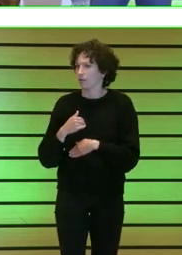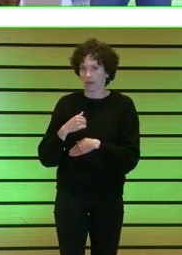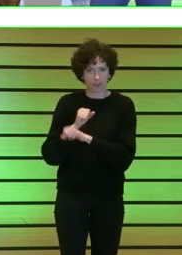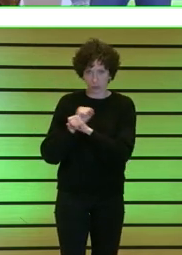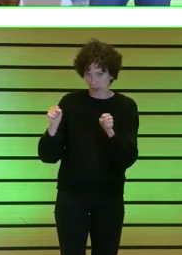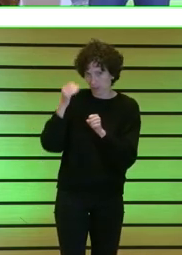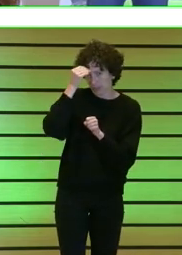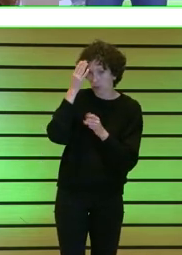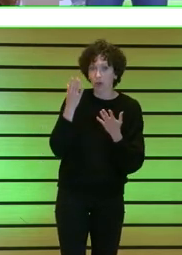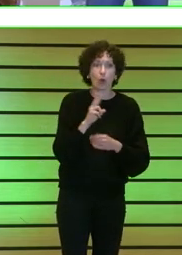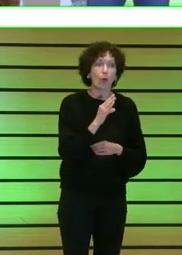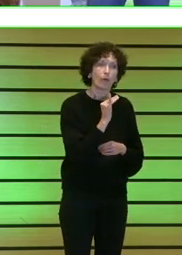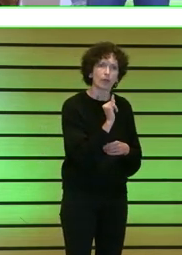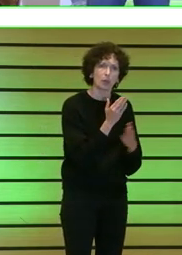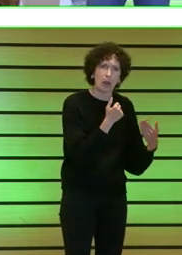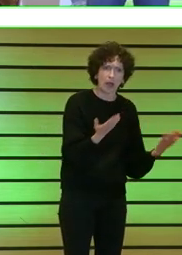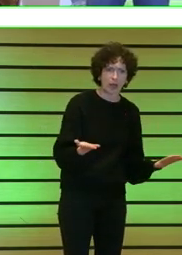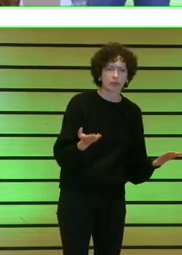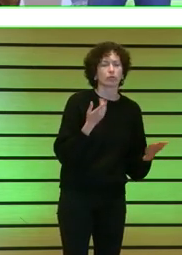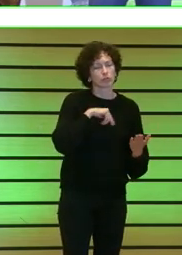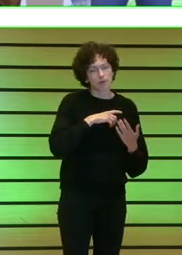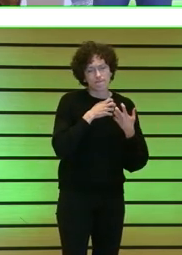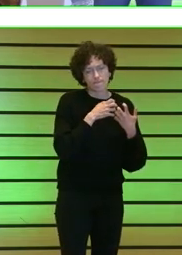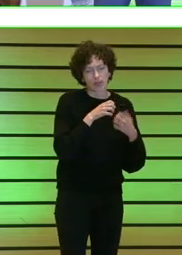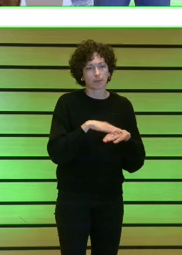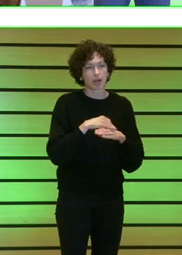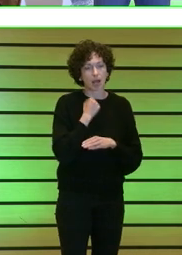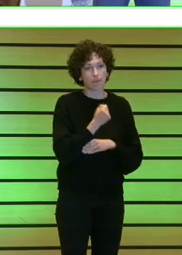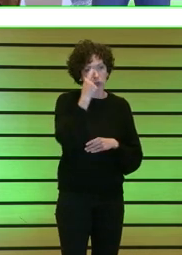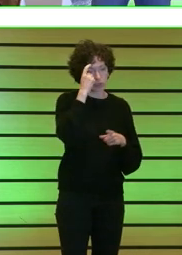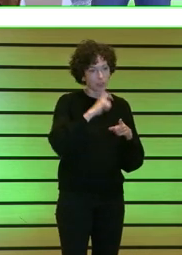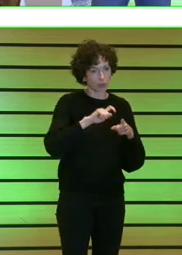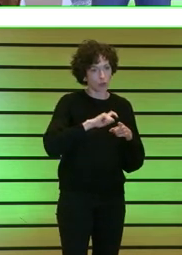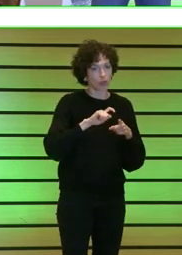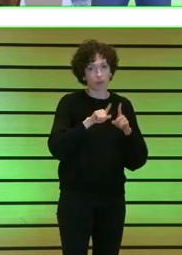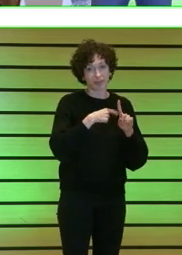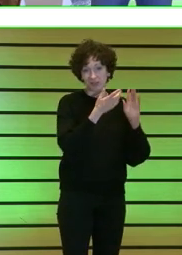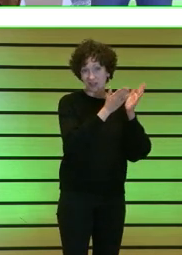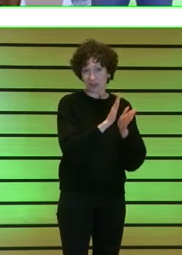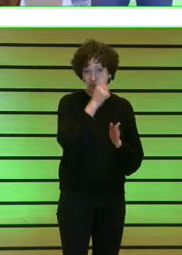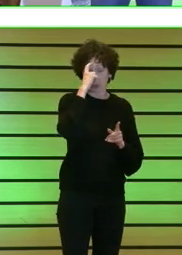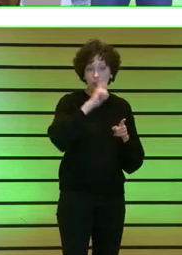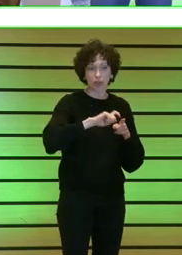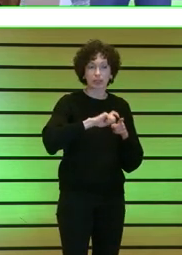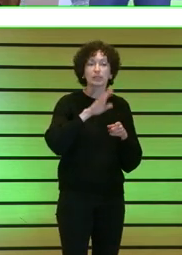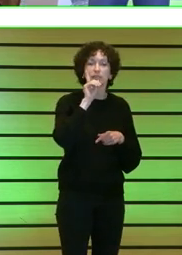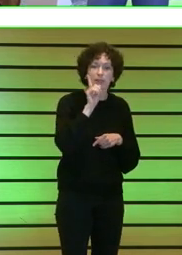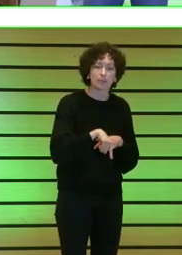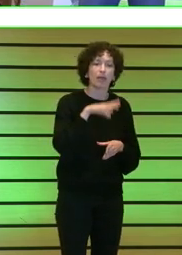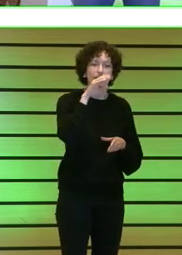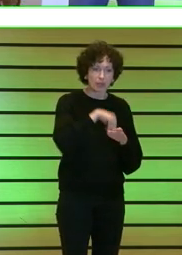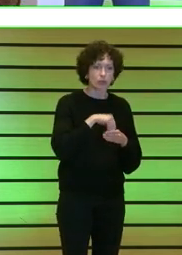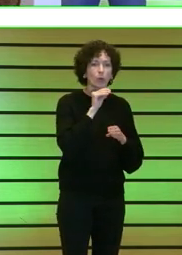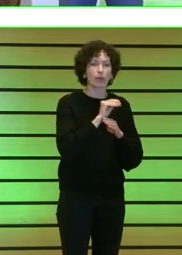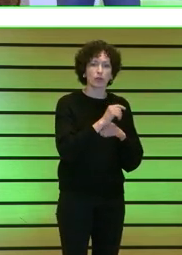desde el proyecto UCI estamos luchando y trabajando para que el apoyo psicológico y el soporte y la intervención psicológica también forme parte de la atención de los cuidados